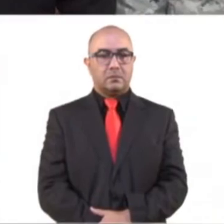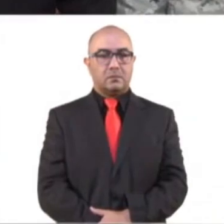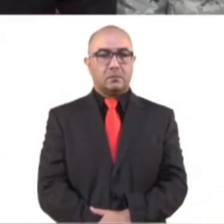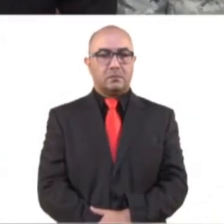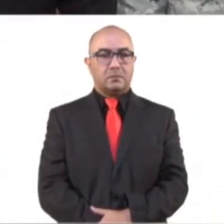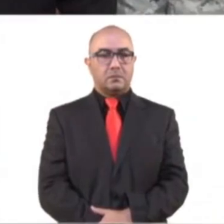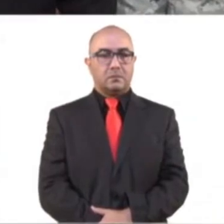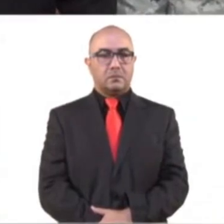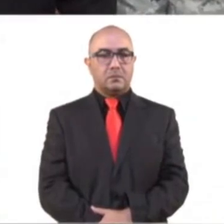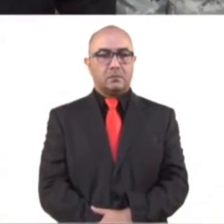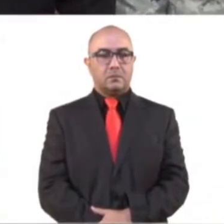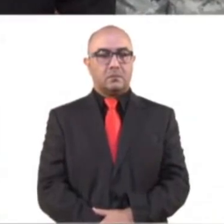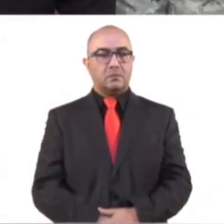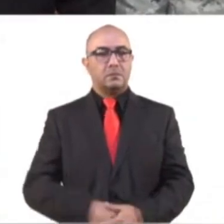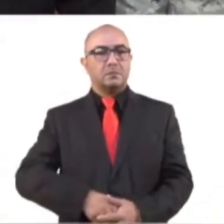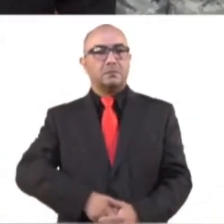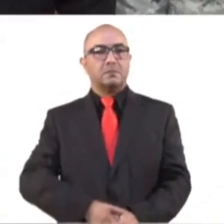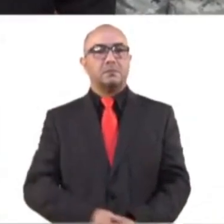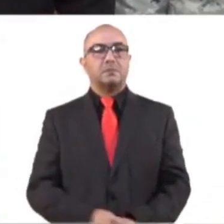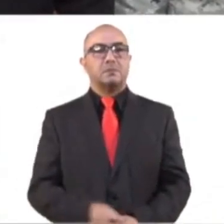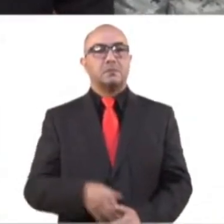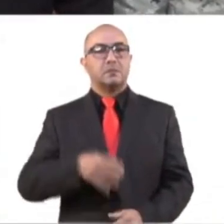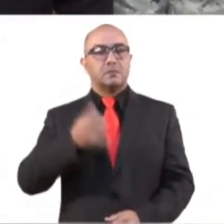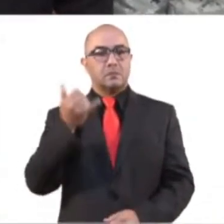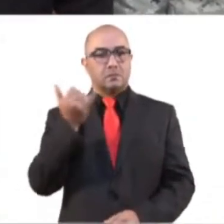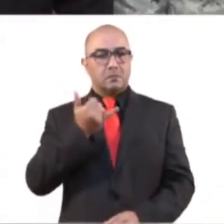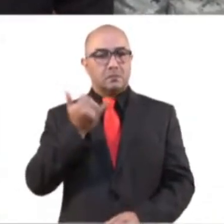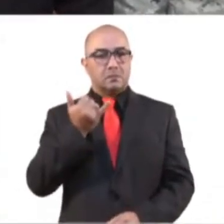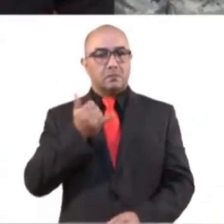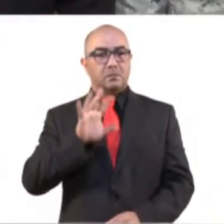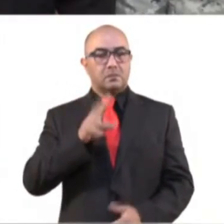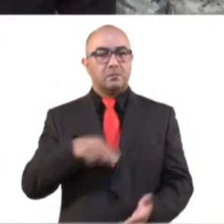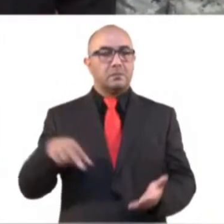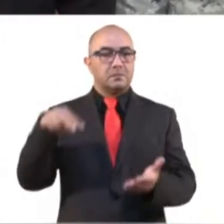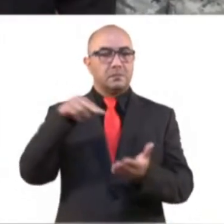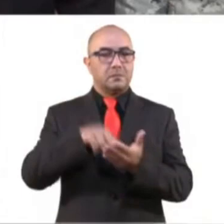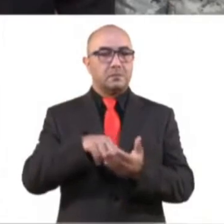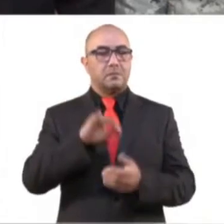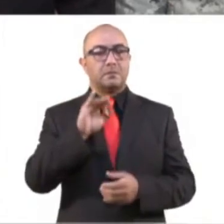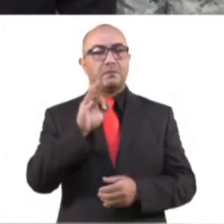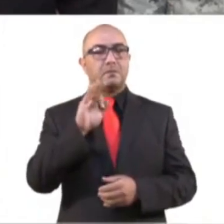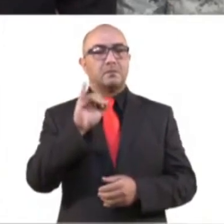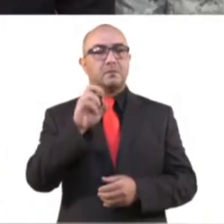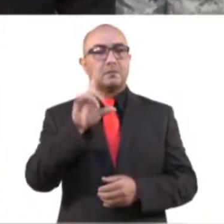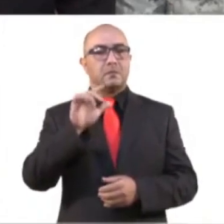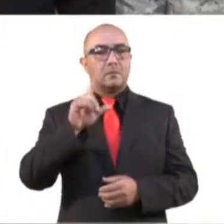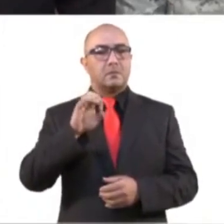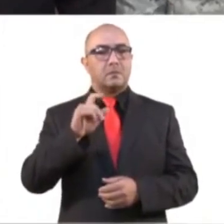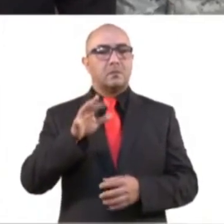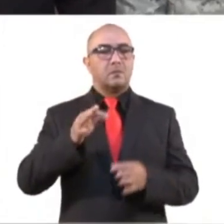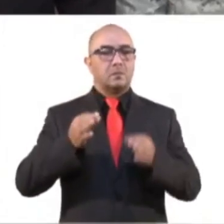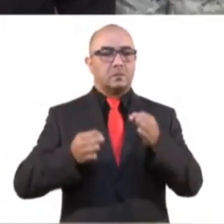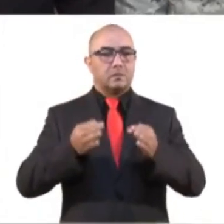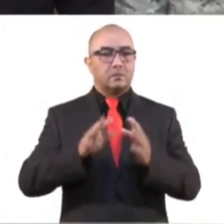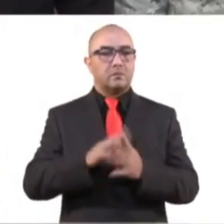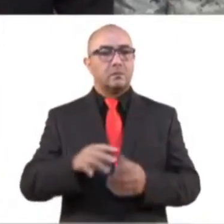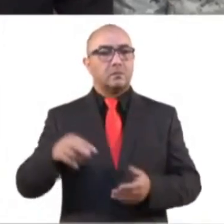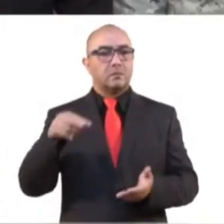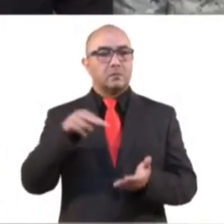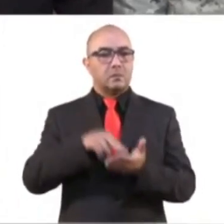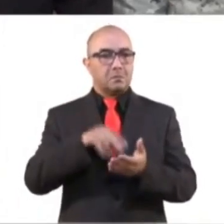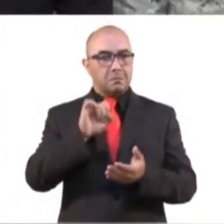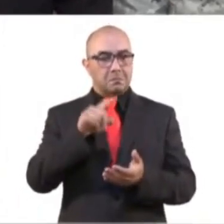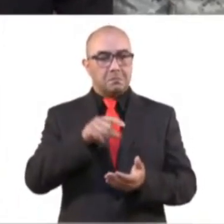metro de igual manera llegó la fiscalía general de Justicia eh en